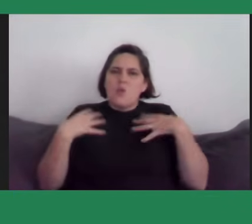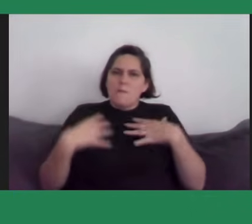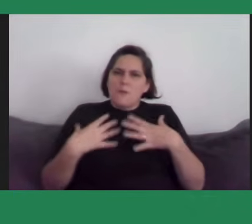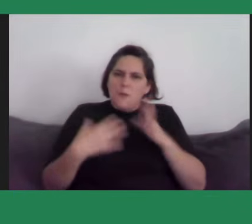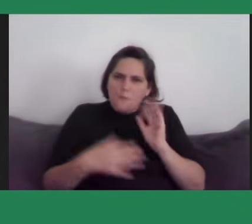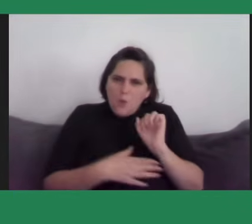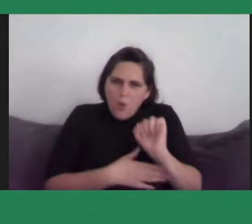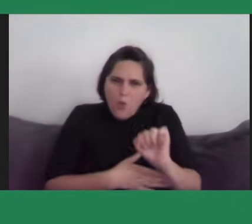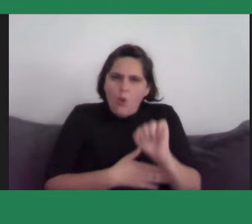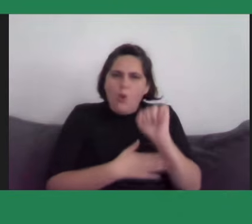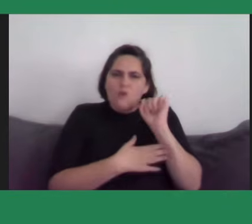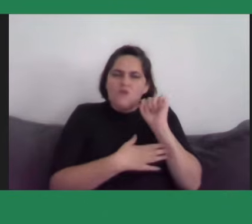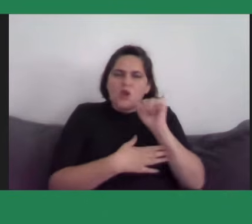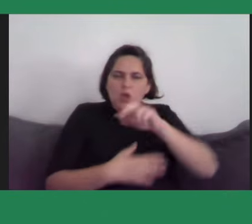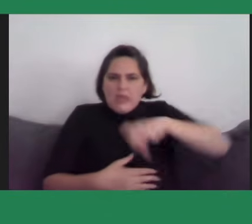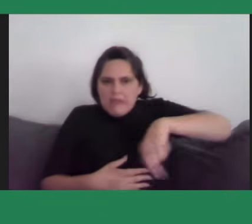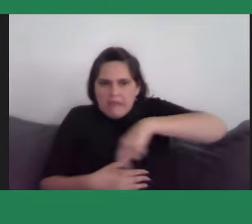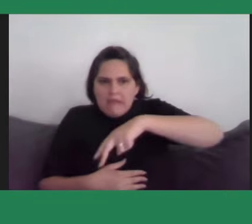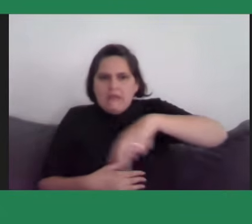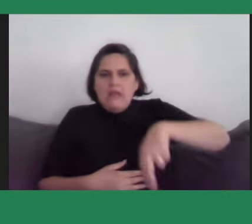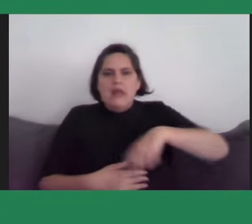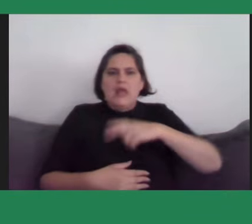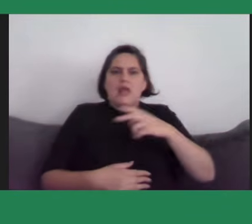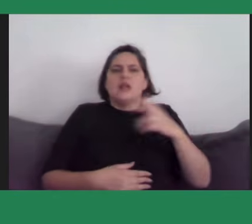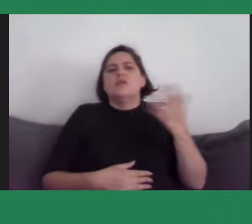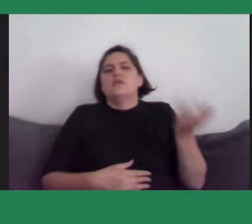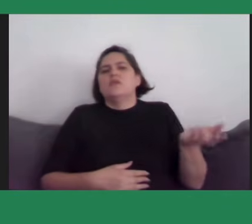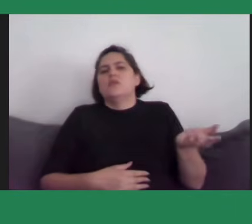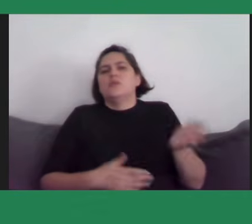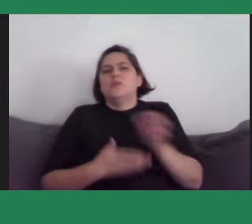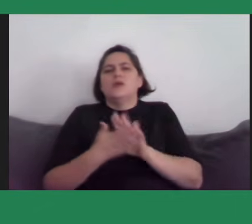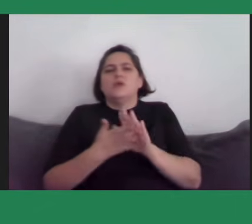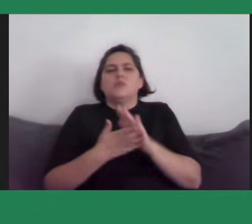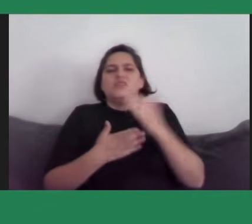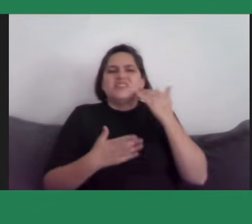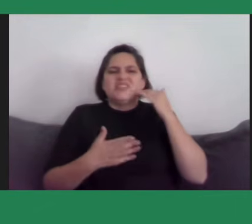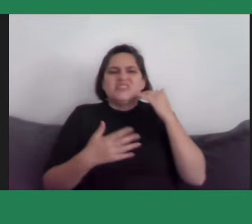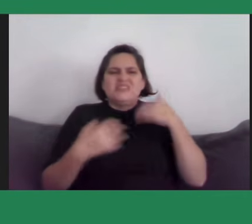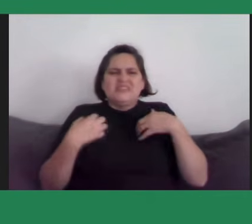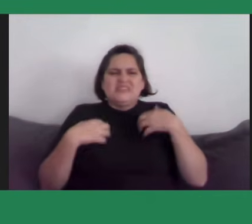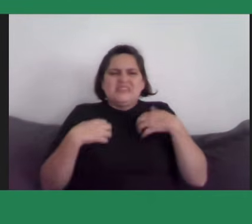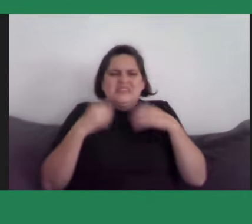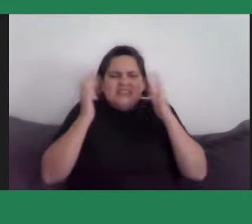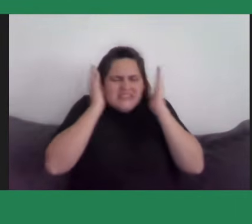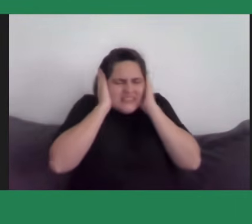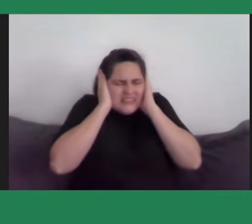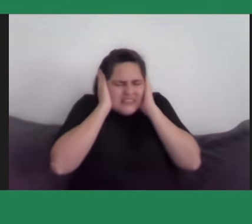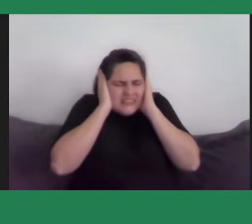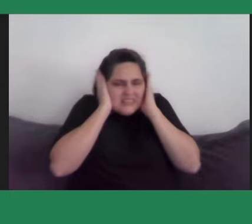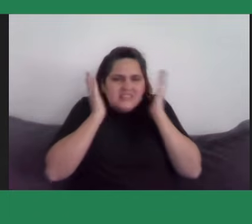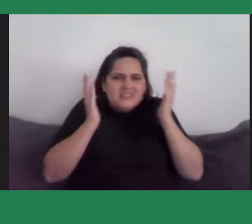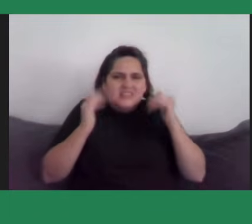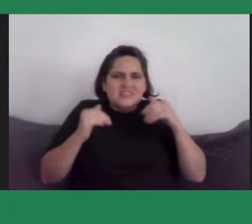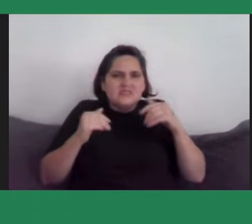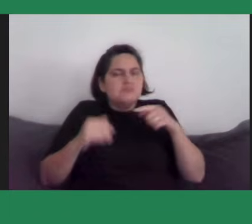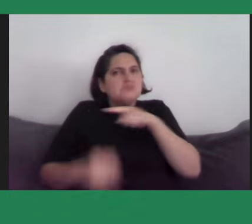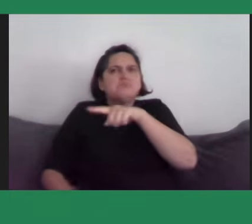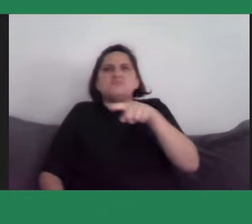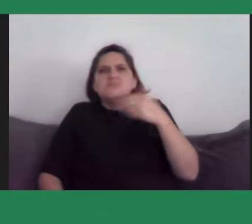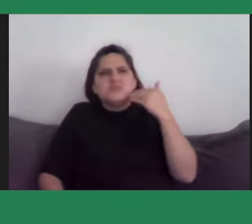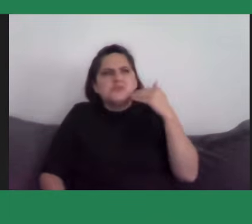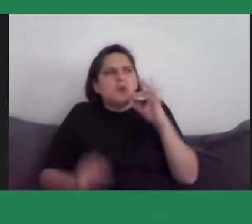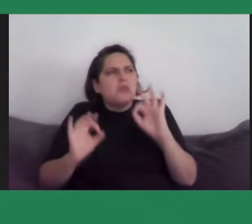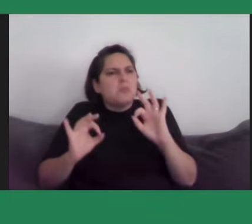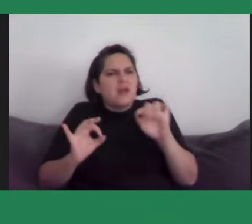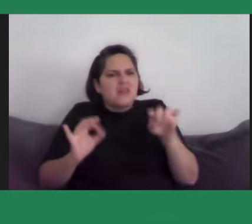círculos, reaccionar de manera inusual, como vemos a este niño que le está molestando, los ruidos que no le molestan al resto de los niños.